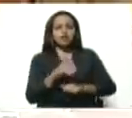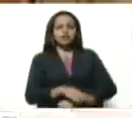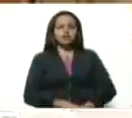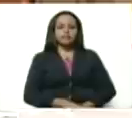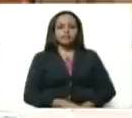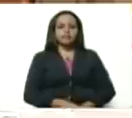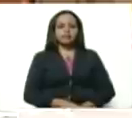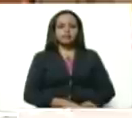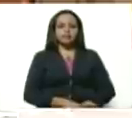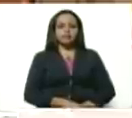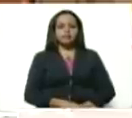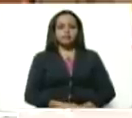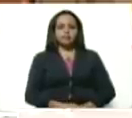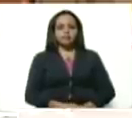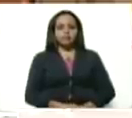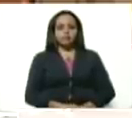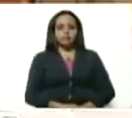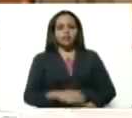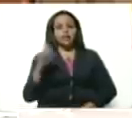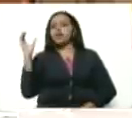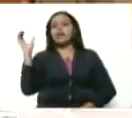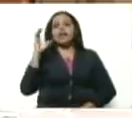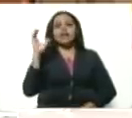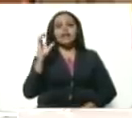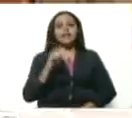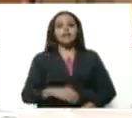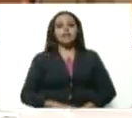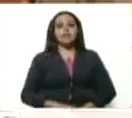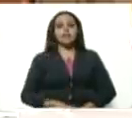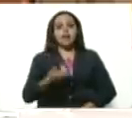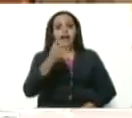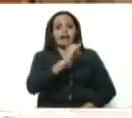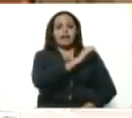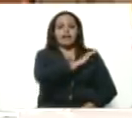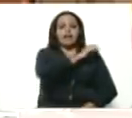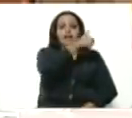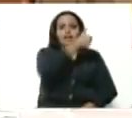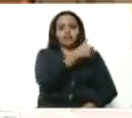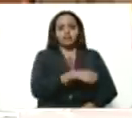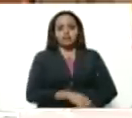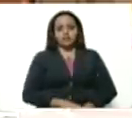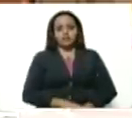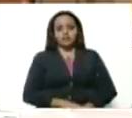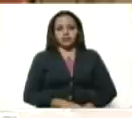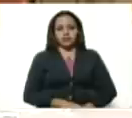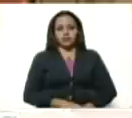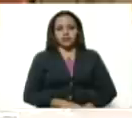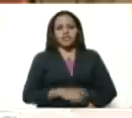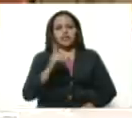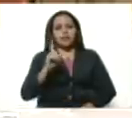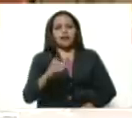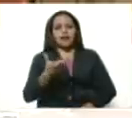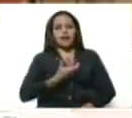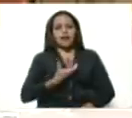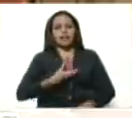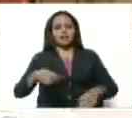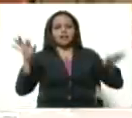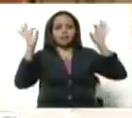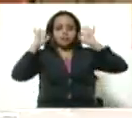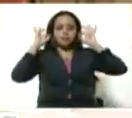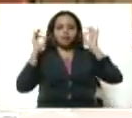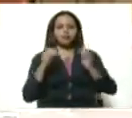esos casos en el caso del distrito capital aquí está el jefe del distrito capital y la alcaldesa del municipio bolivariano